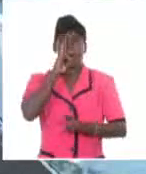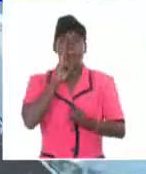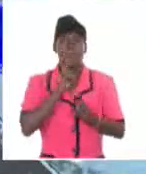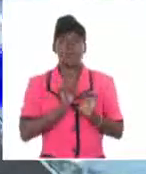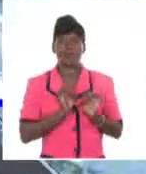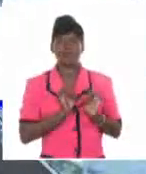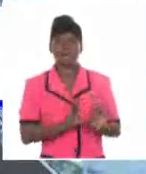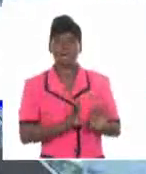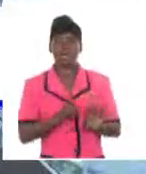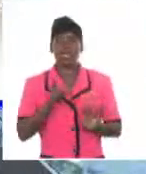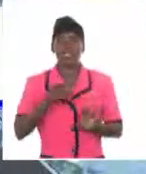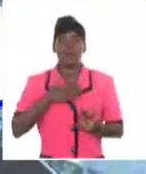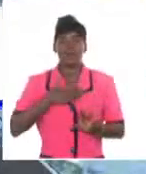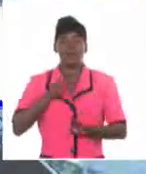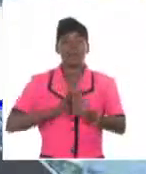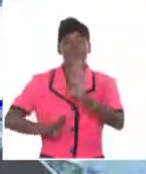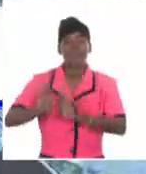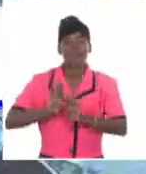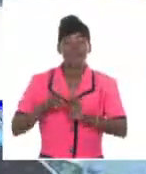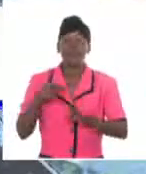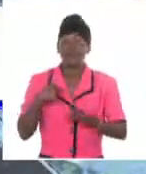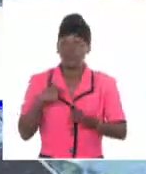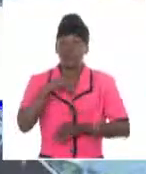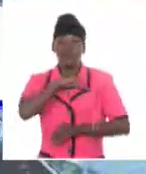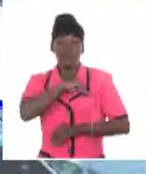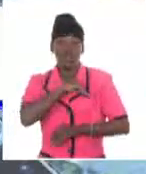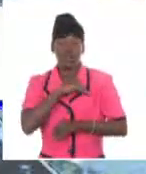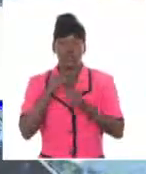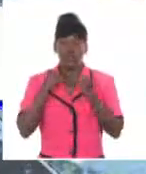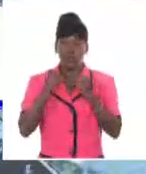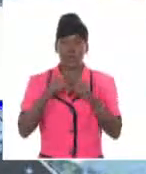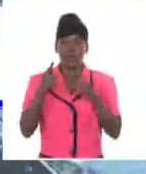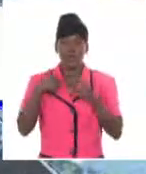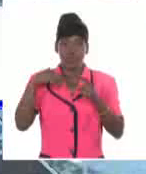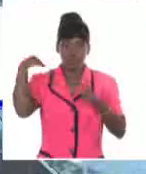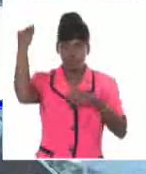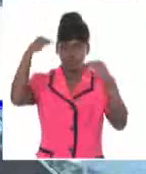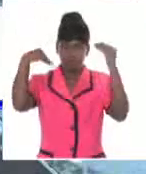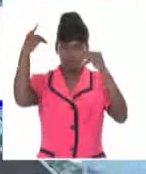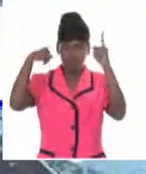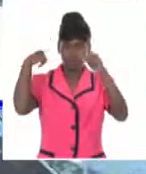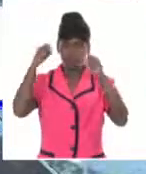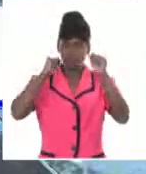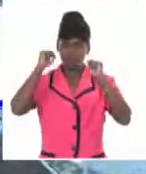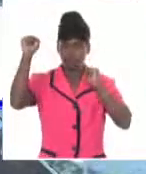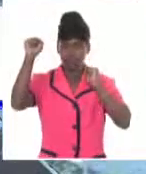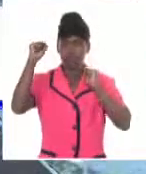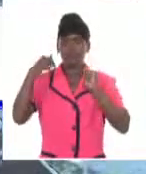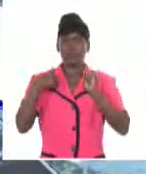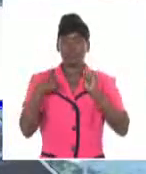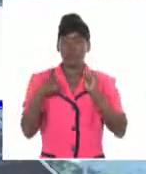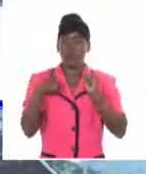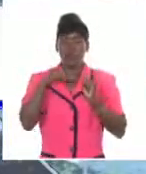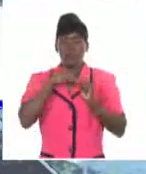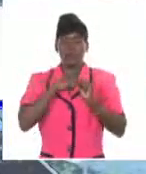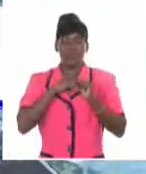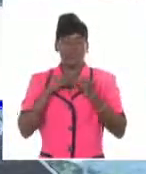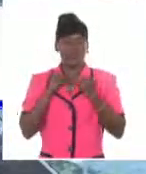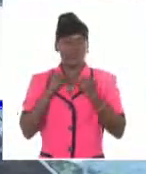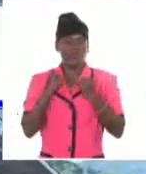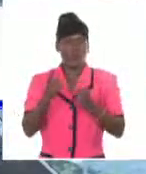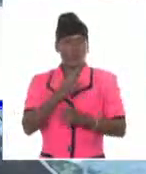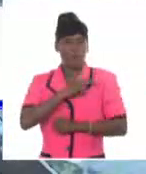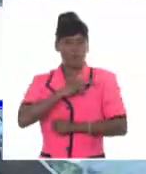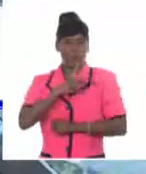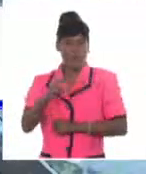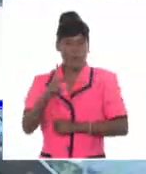me siento fuerte cuando tengo el turbante en la cabeza. Me siento una mujer capaz de vencer